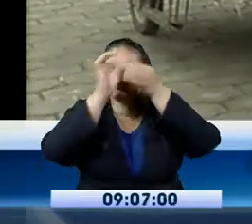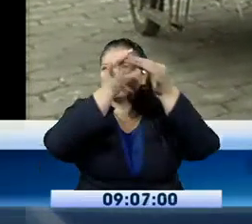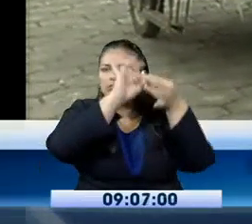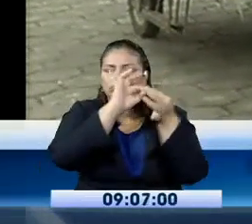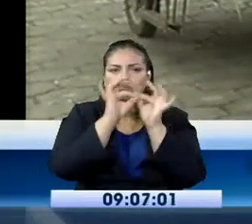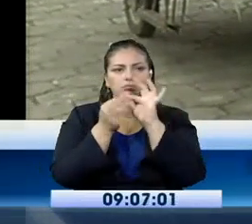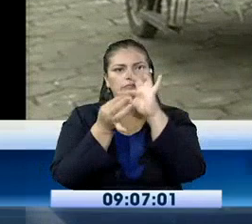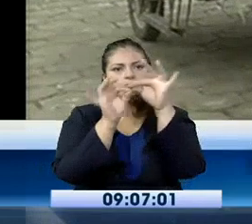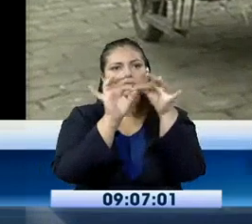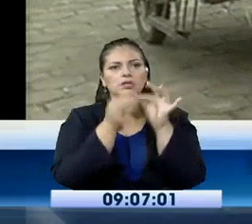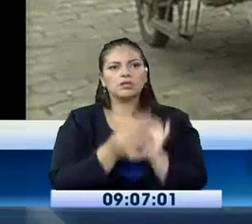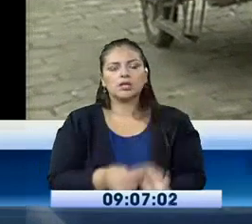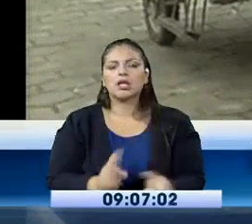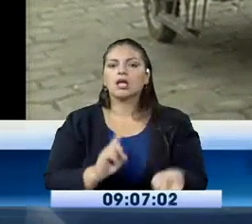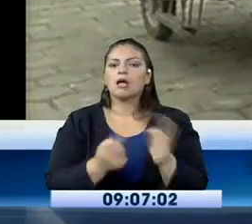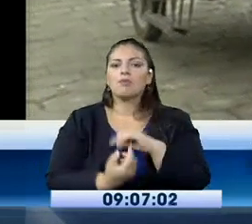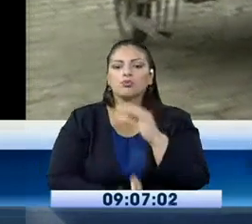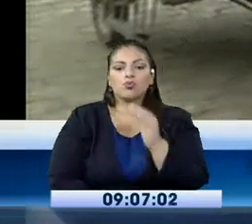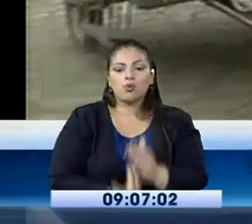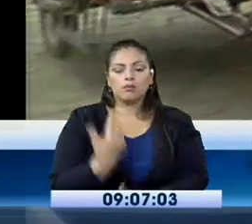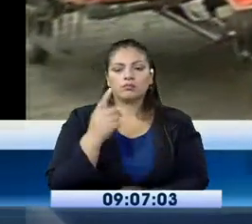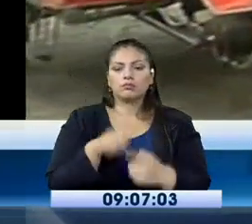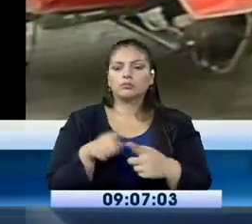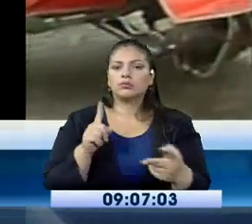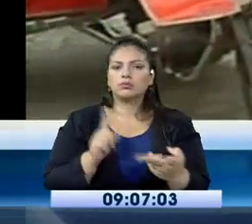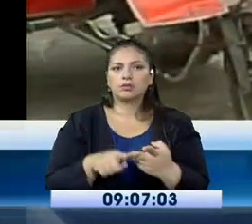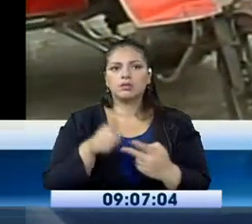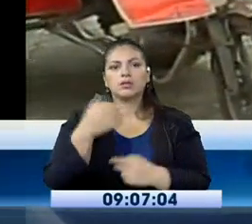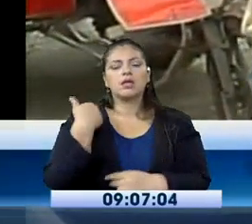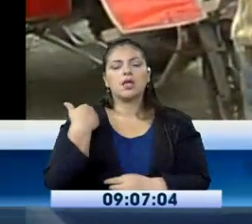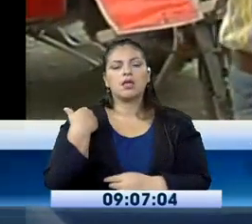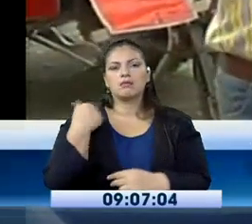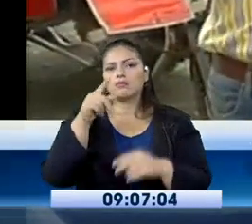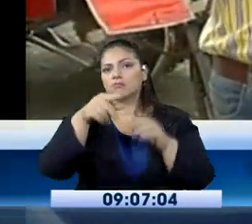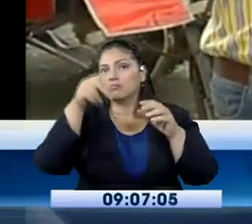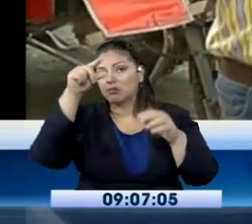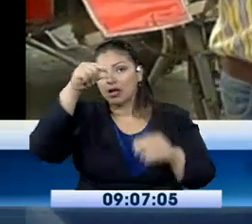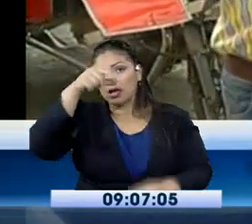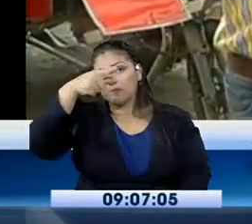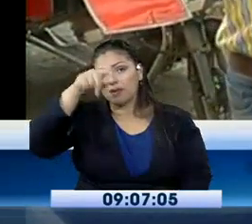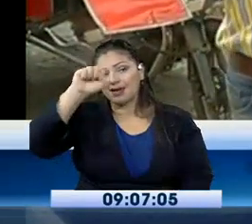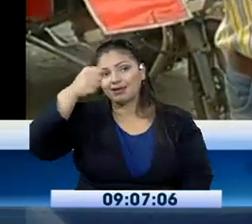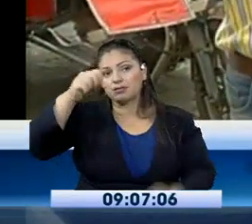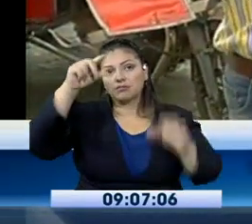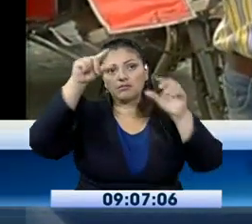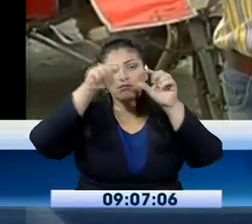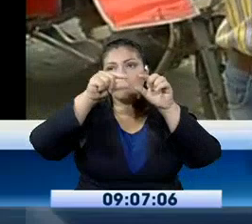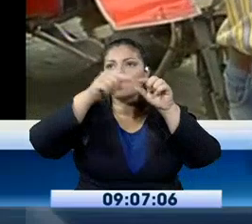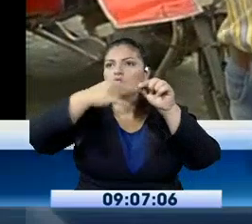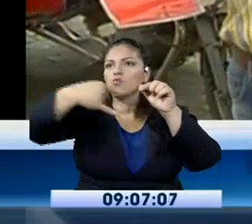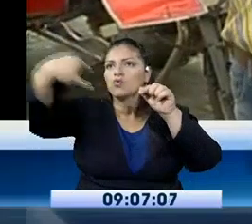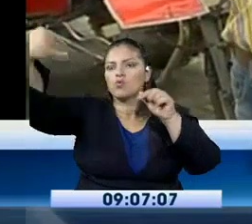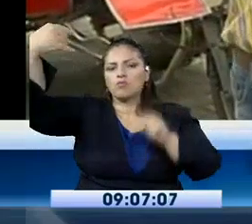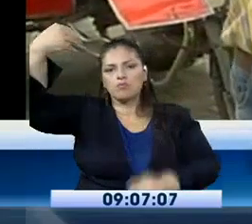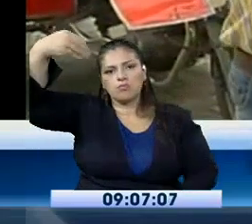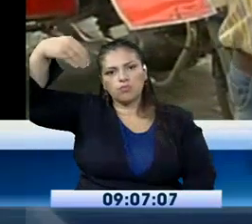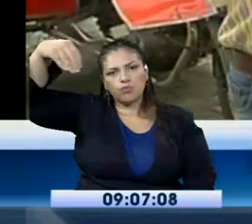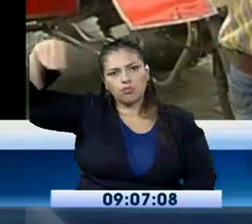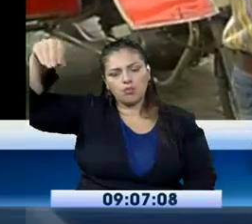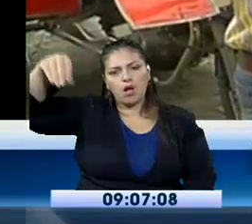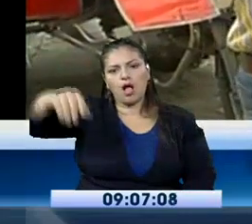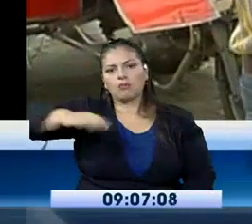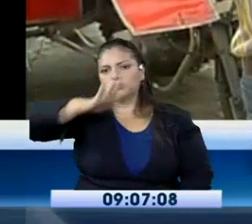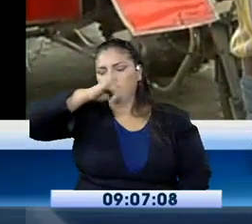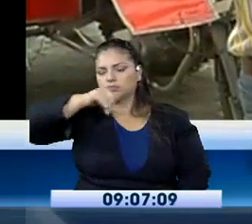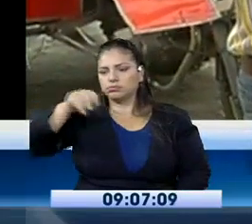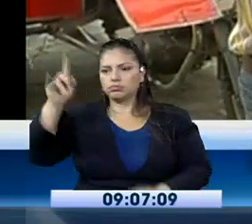van a permitir, Hugo Roselena, que se controle si esta cooperativa está asignada aquí al ingreso de Trinipuerto, no tiene por qué ir